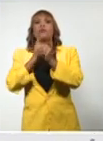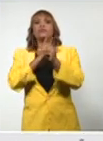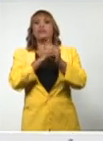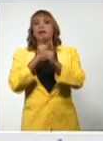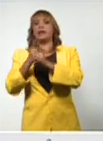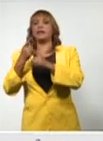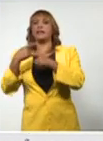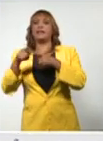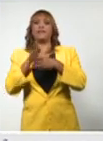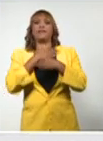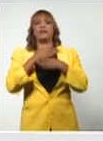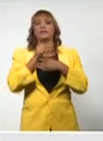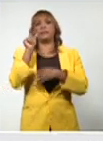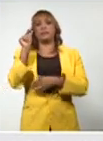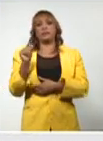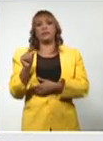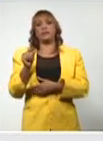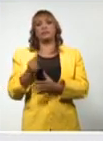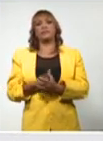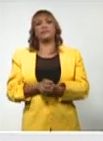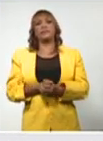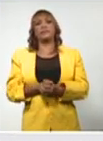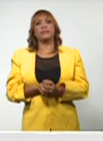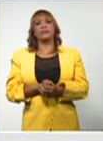persona. Pero bueno, eso